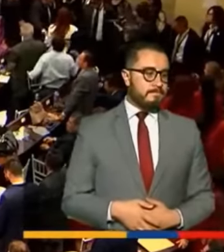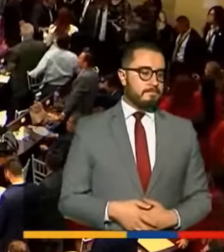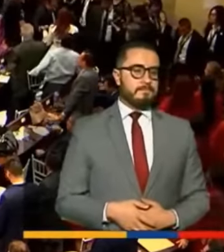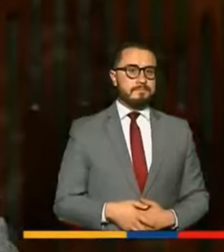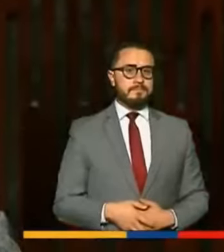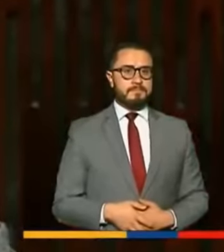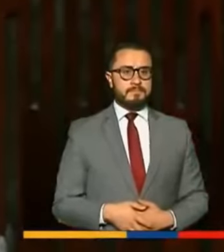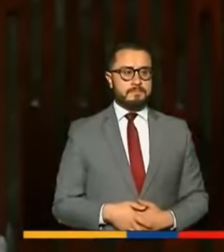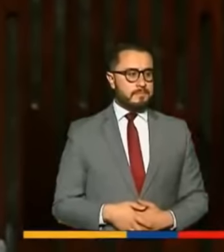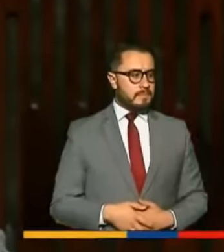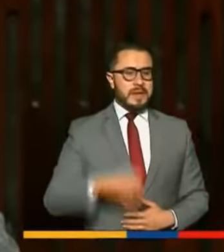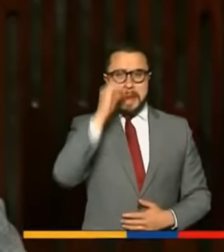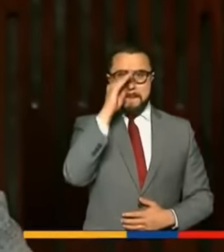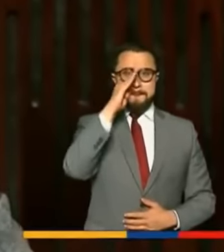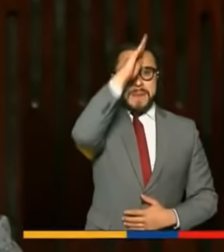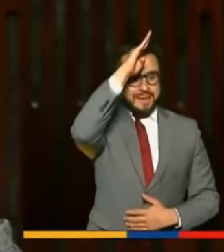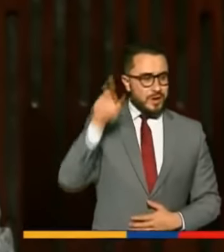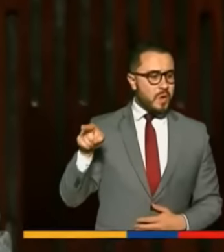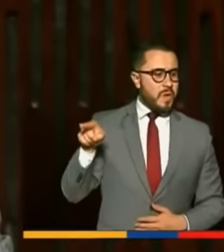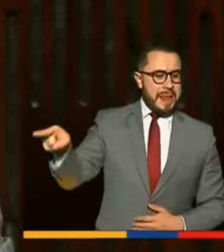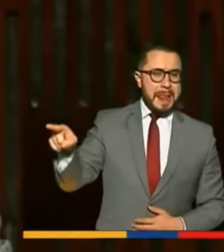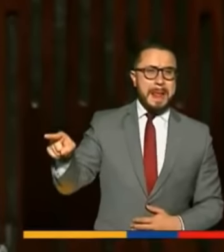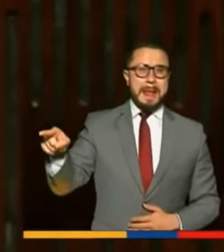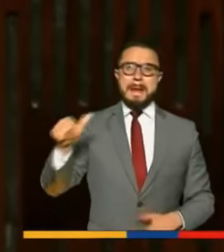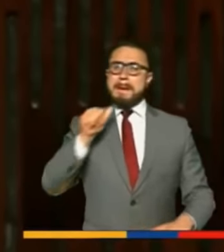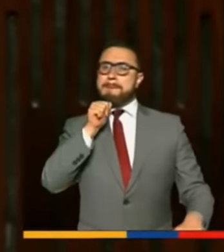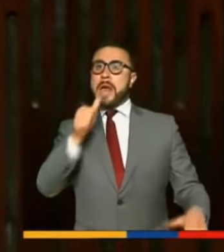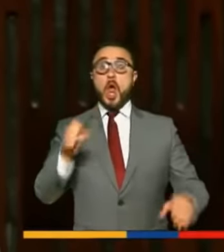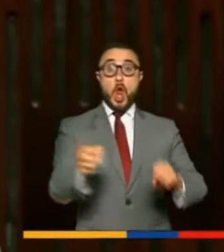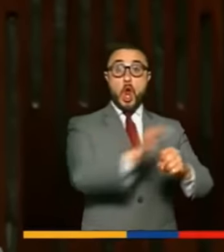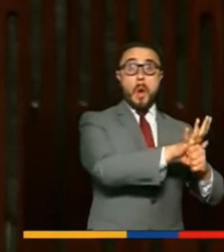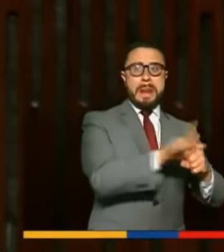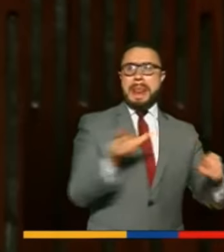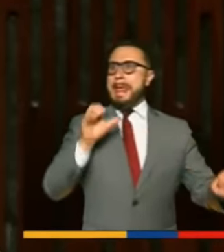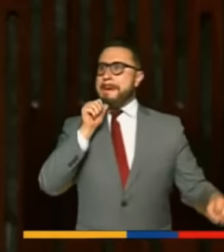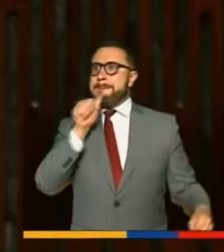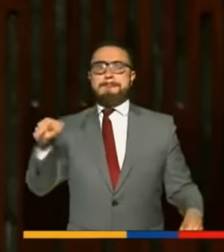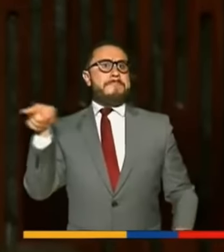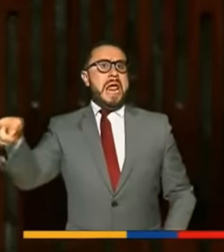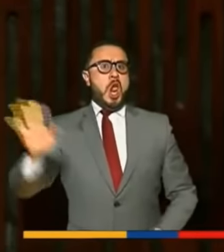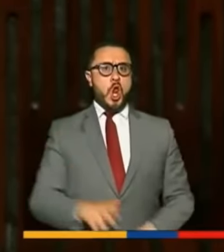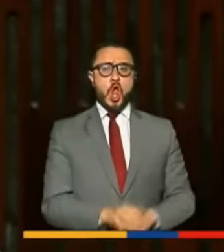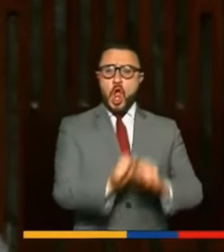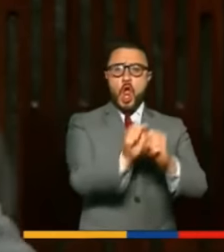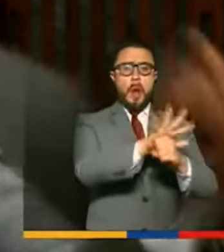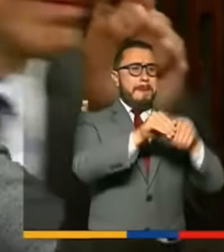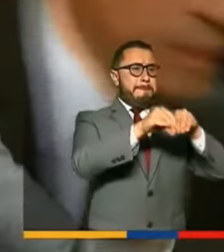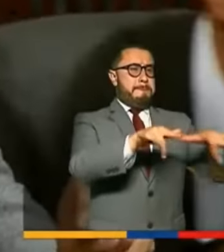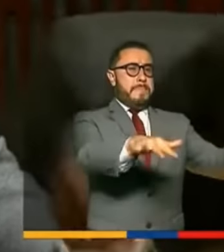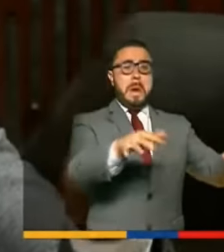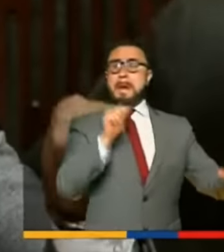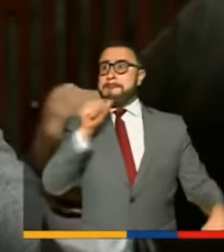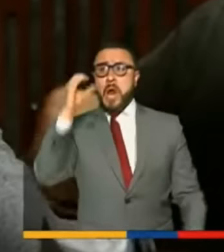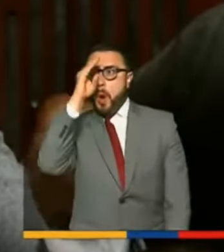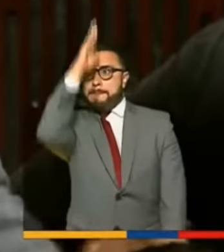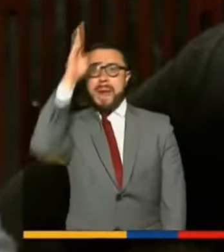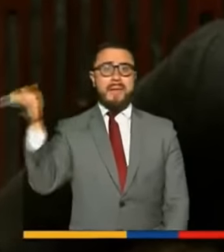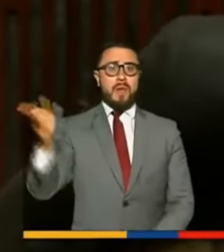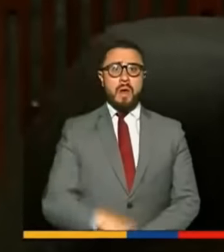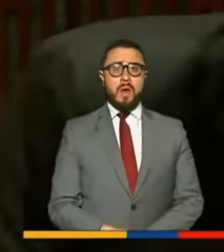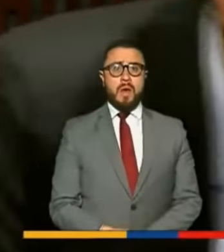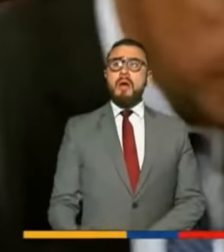Petro ha sido peor que la pandemia, peor que el mismo COVID. El mismo DANE dijo que la